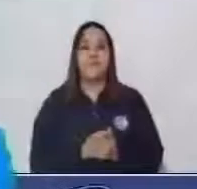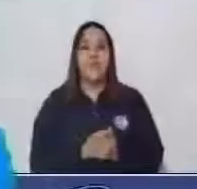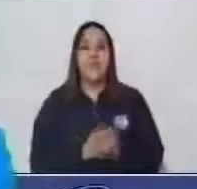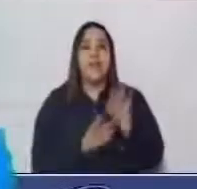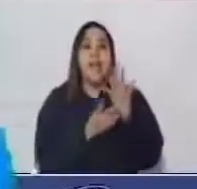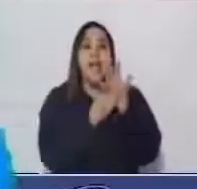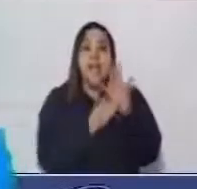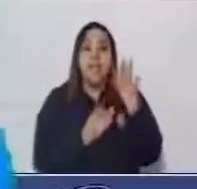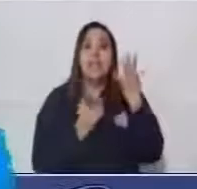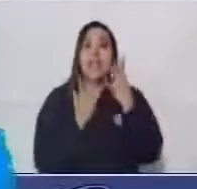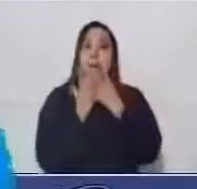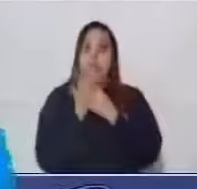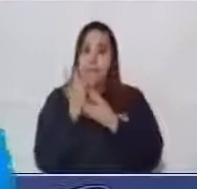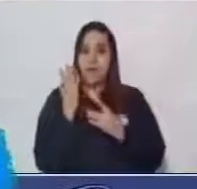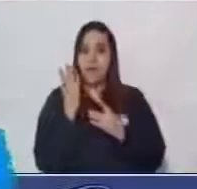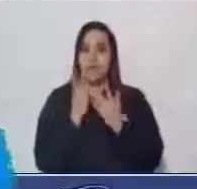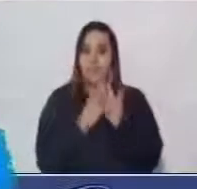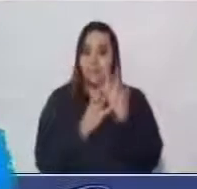mano